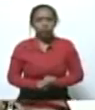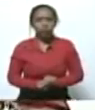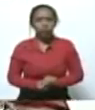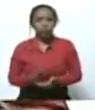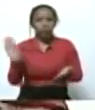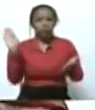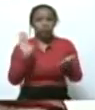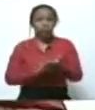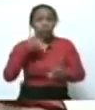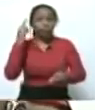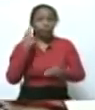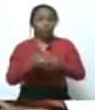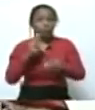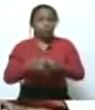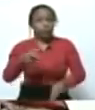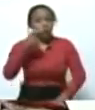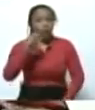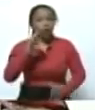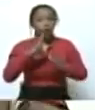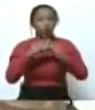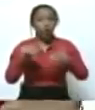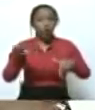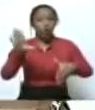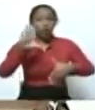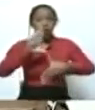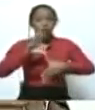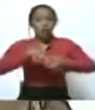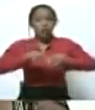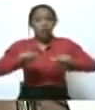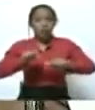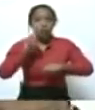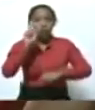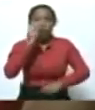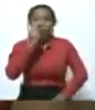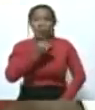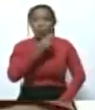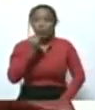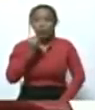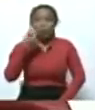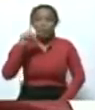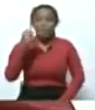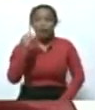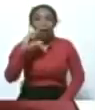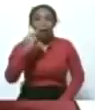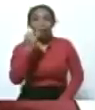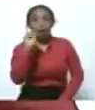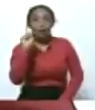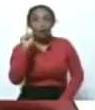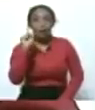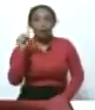poniendo en riesgo la seguridad de todo un continente por un compromiso de Macri con los gringos.